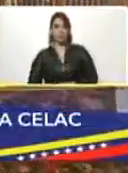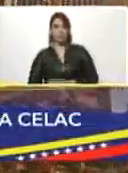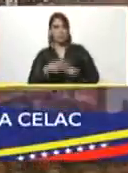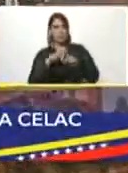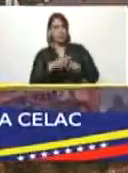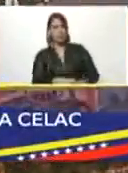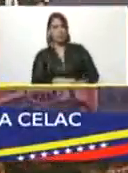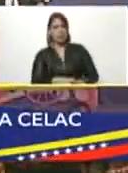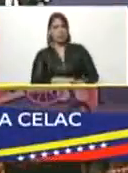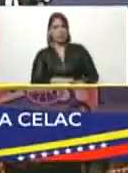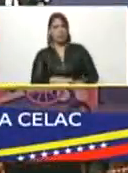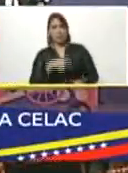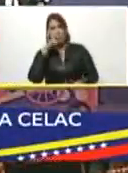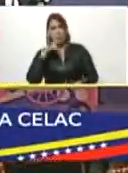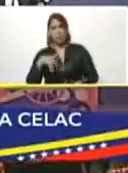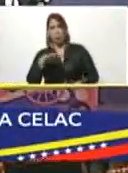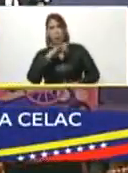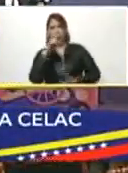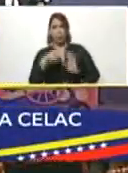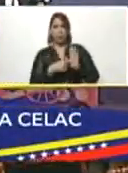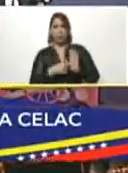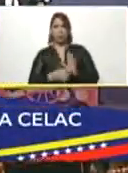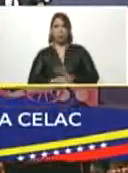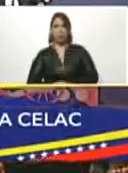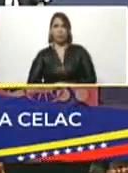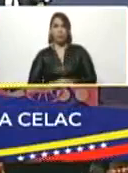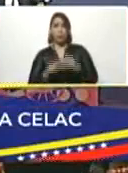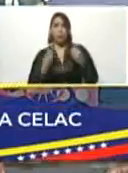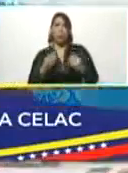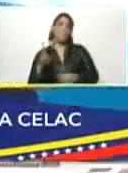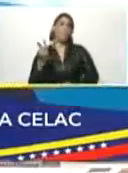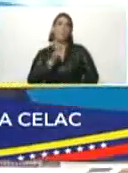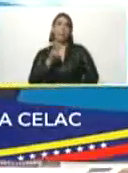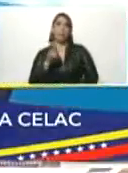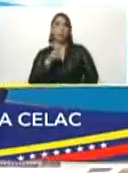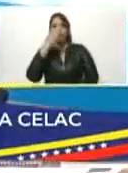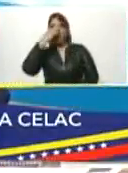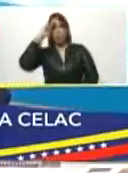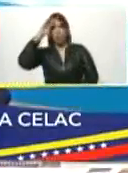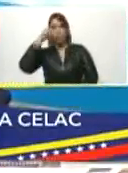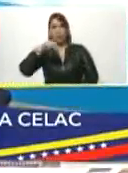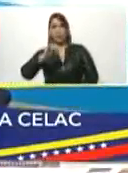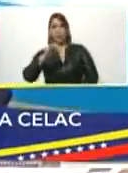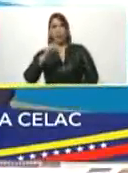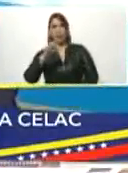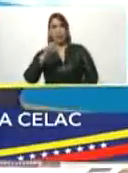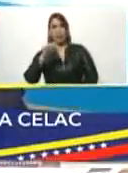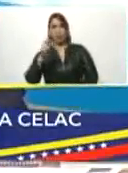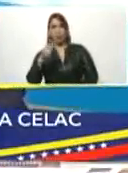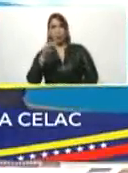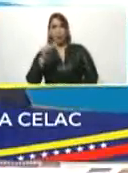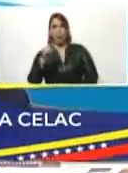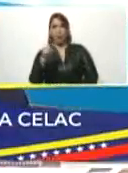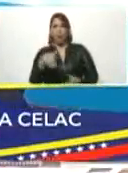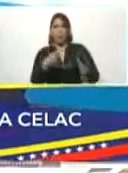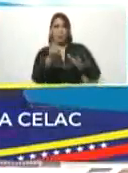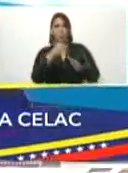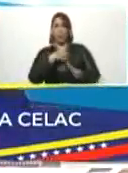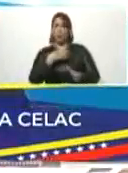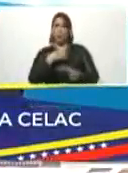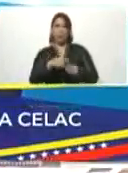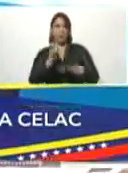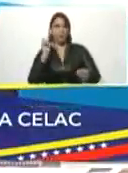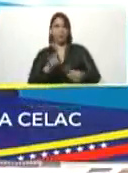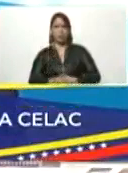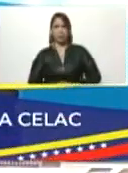discriminar a pueblos enteros como Venezuela, Cuba, Nicaragua. El camino no puede ser la exclusión